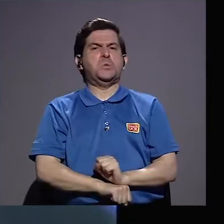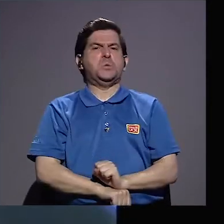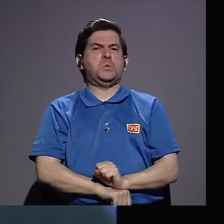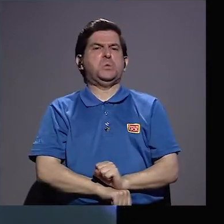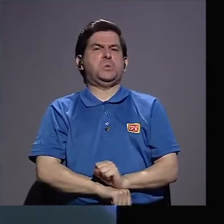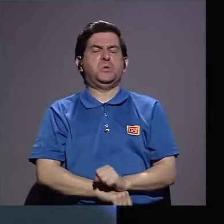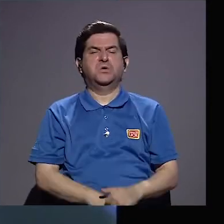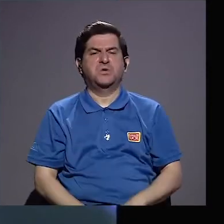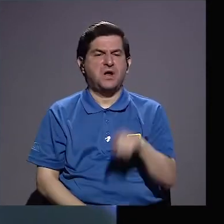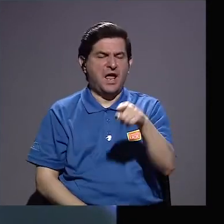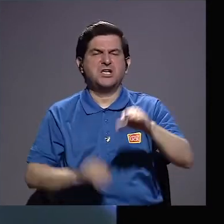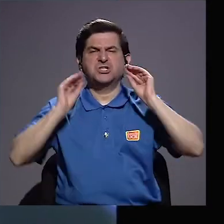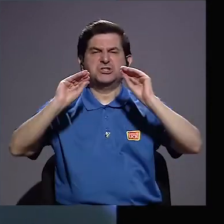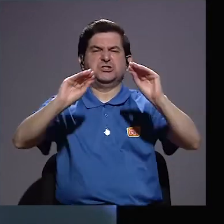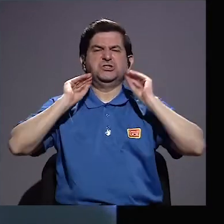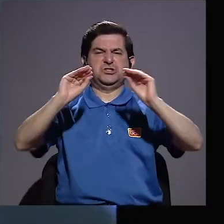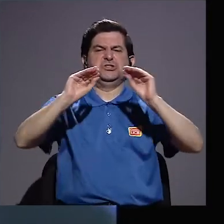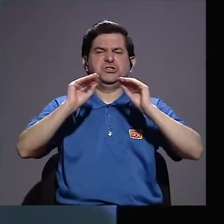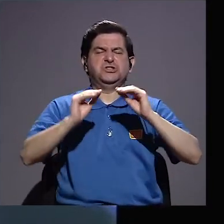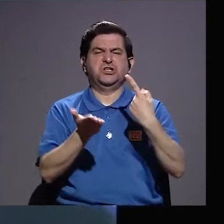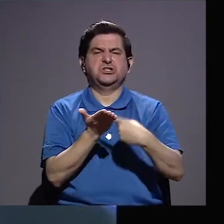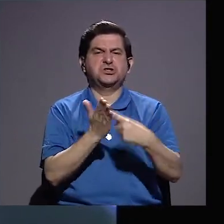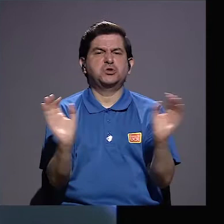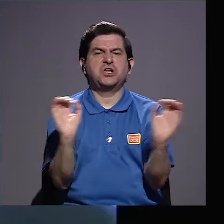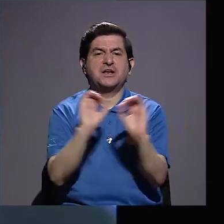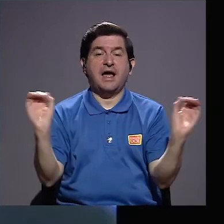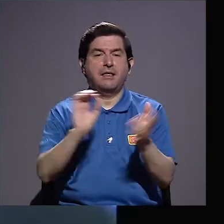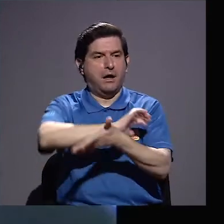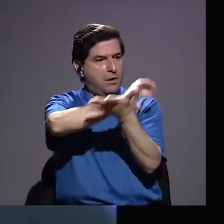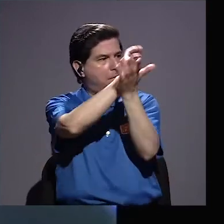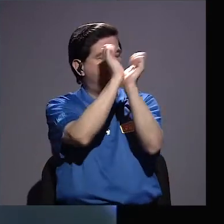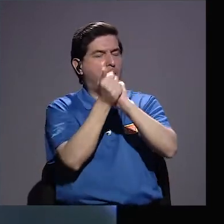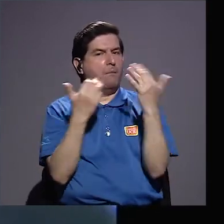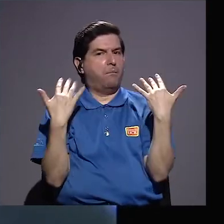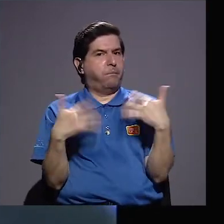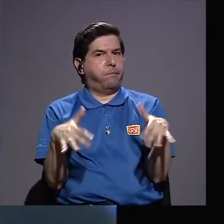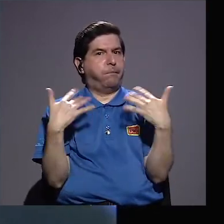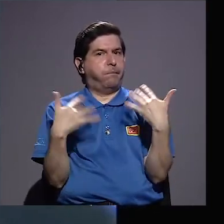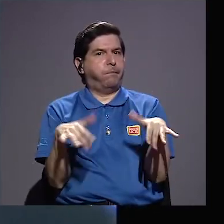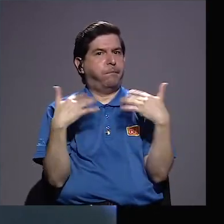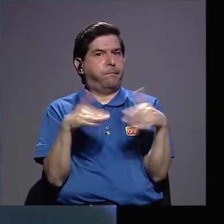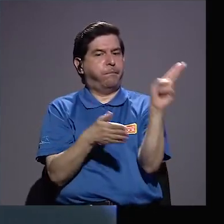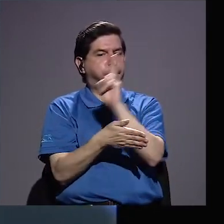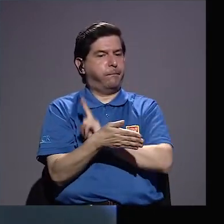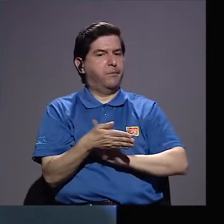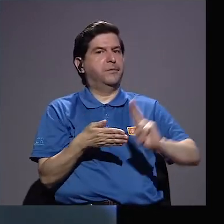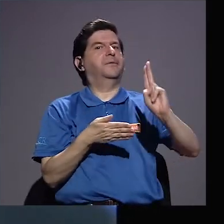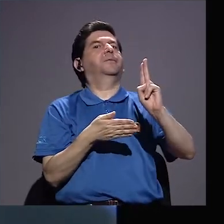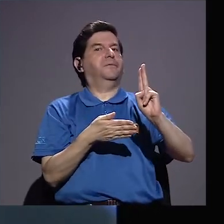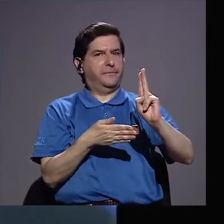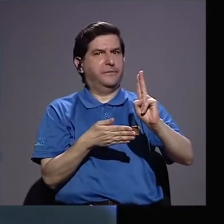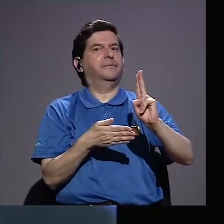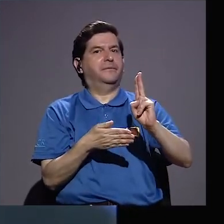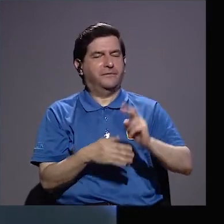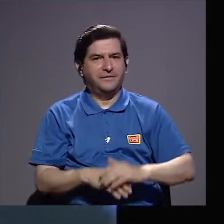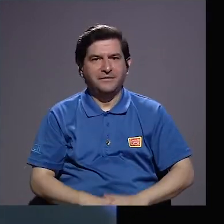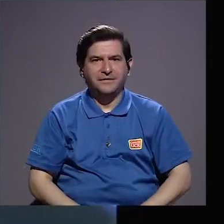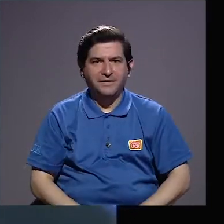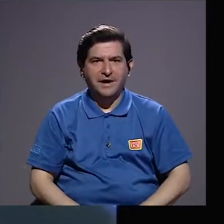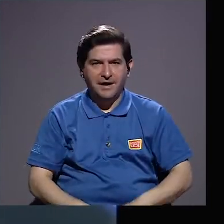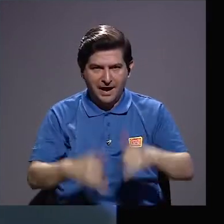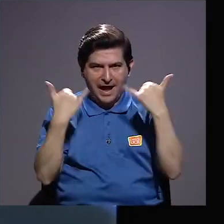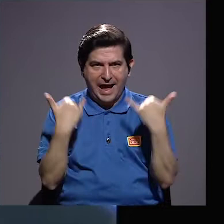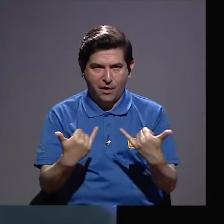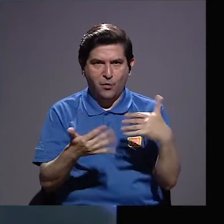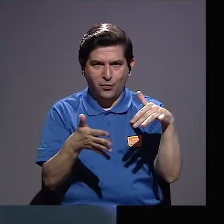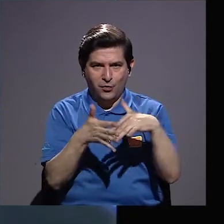a que ellos dan cátedra y no hay que discutir nada. Eso ha cambiado muchísimo en las universidades, ¿verdad?